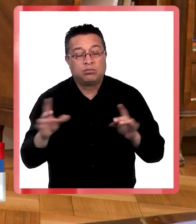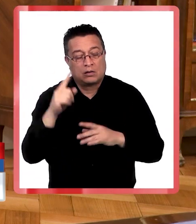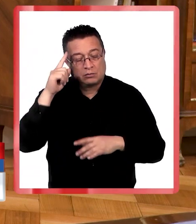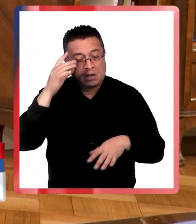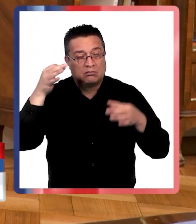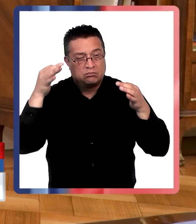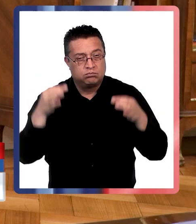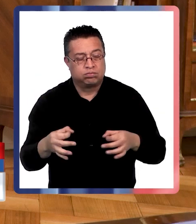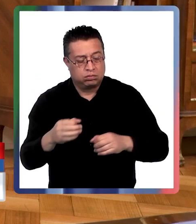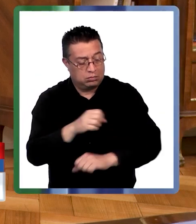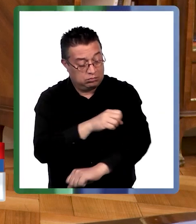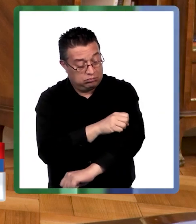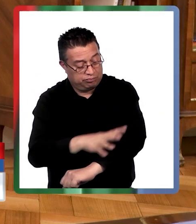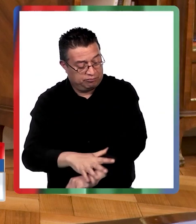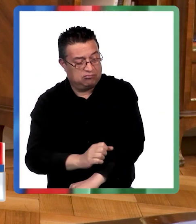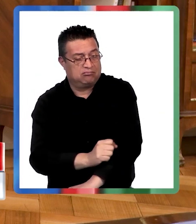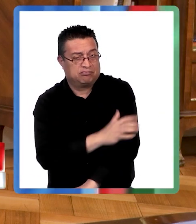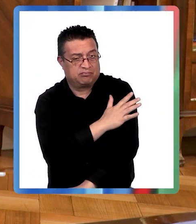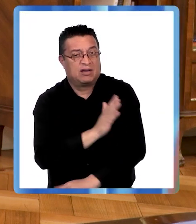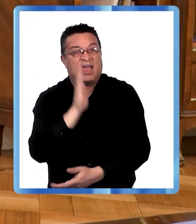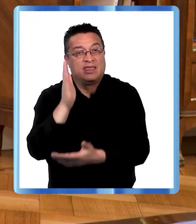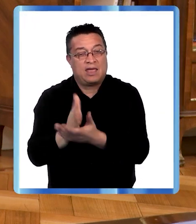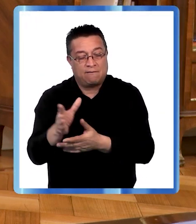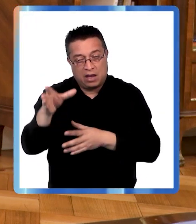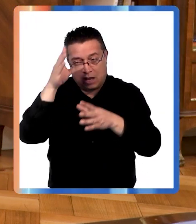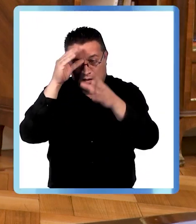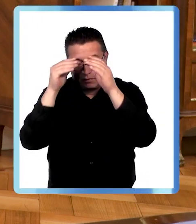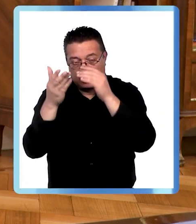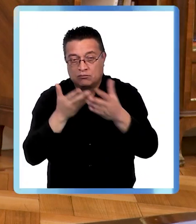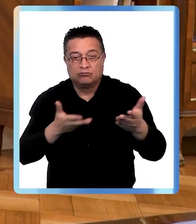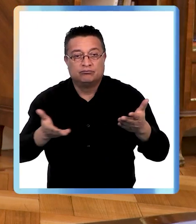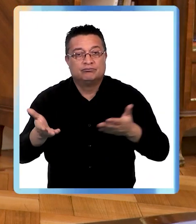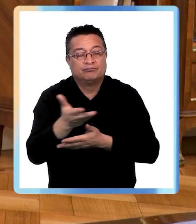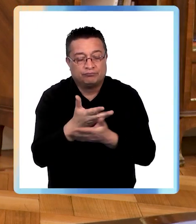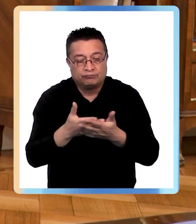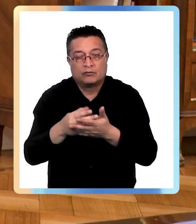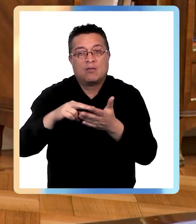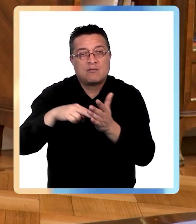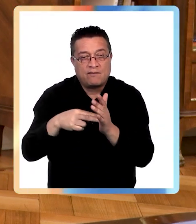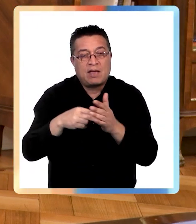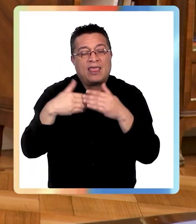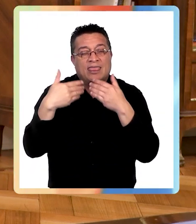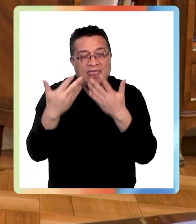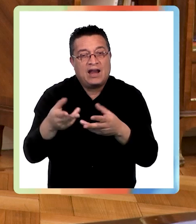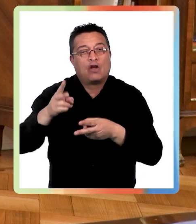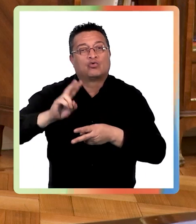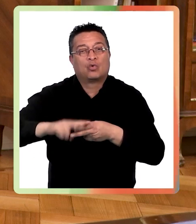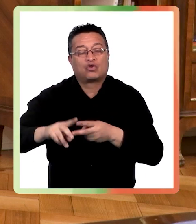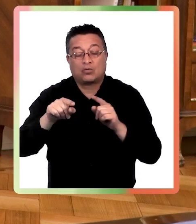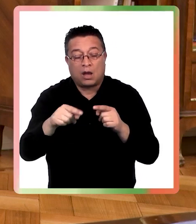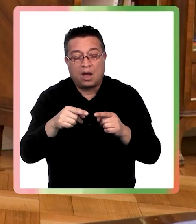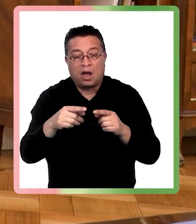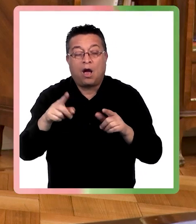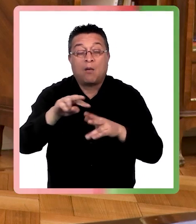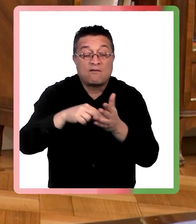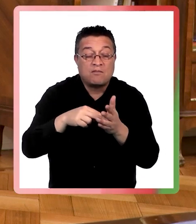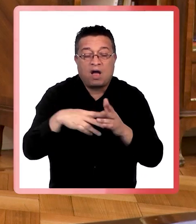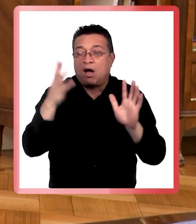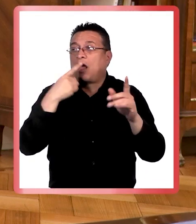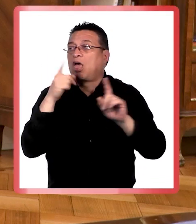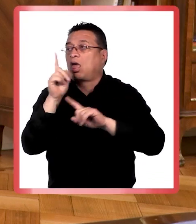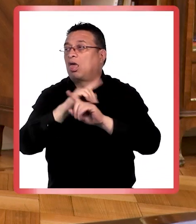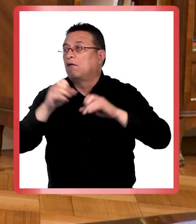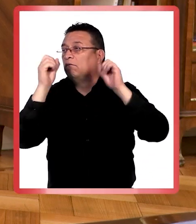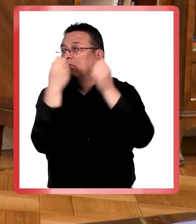una convicción por la descentralización, tiene que aprender a convivir con los conflictos y buscarles solución y no ocuparlos como excusa